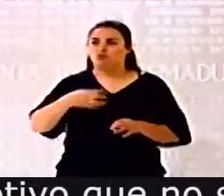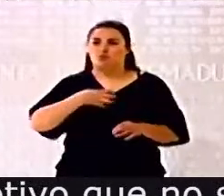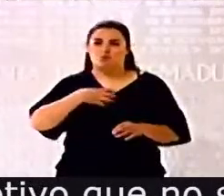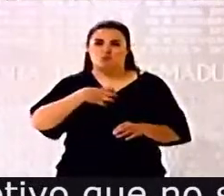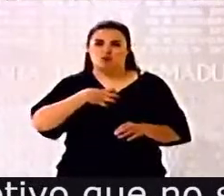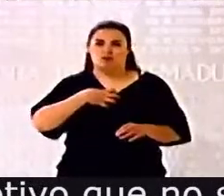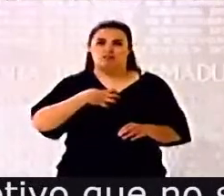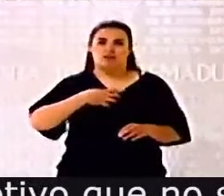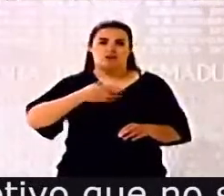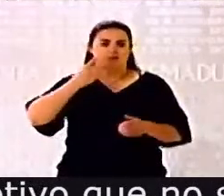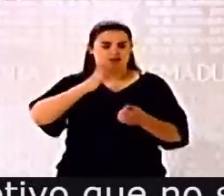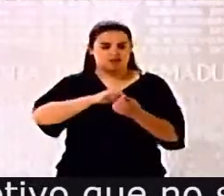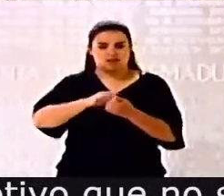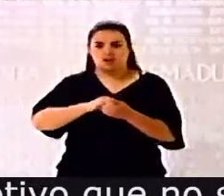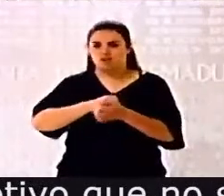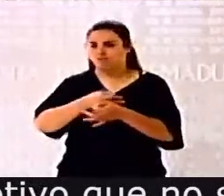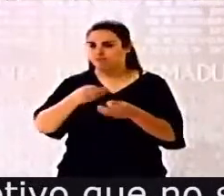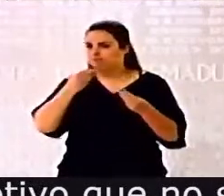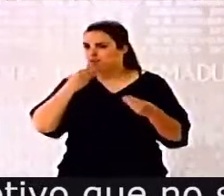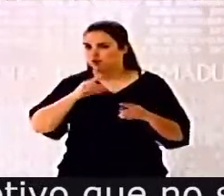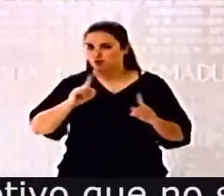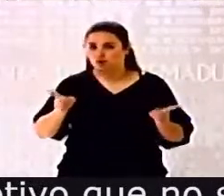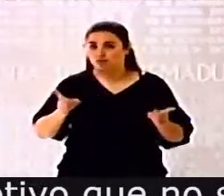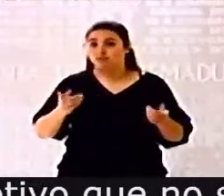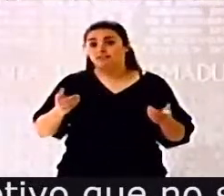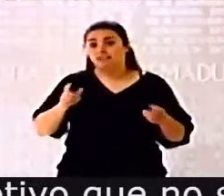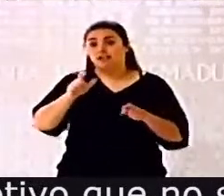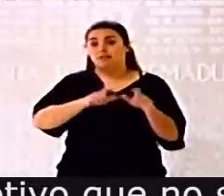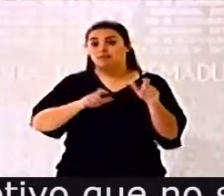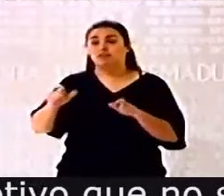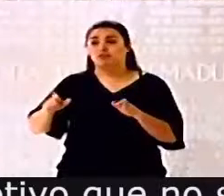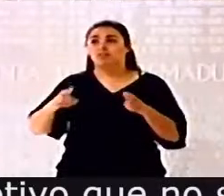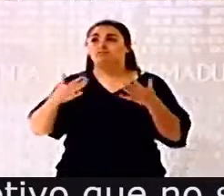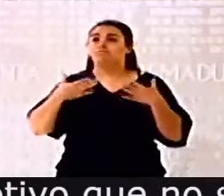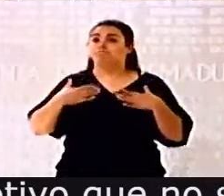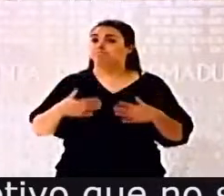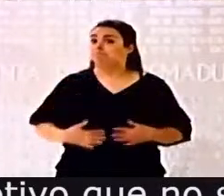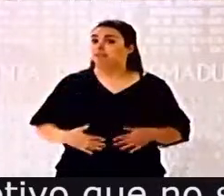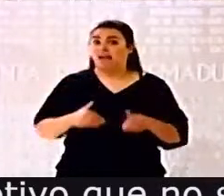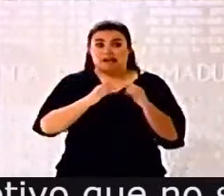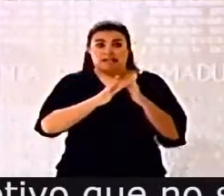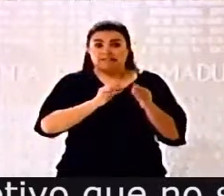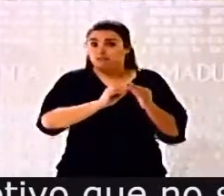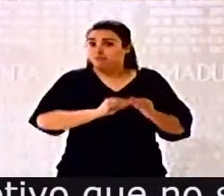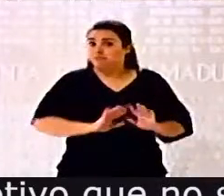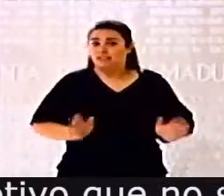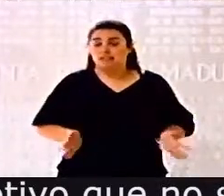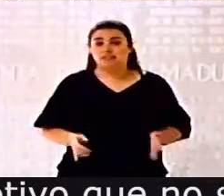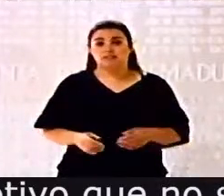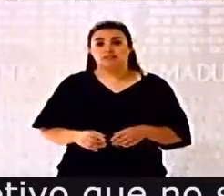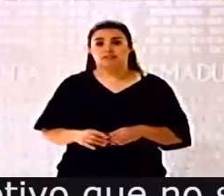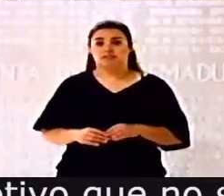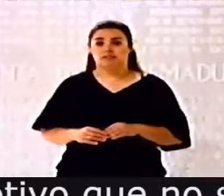adecuado o con una higiene adecuada de los vestuarios, que la gente se venga con el bañador de casa